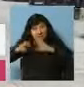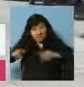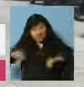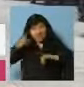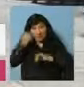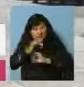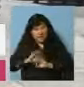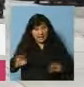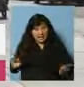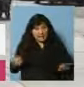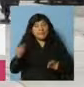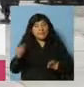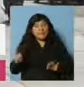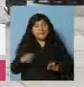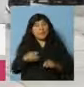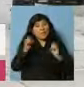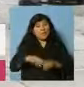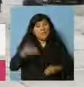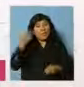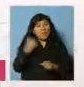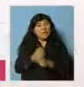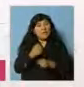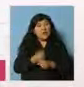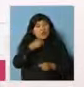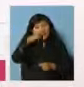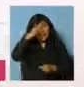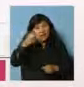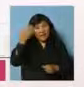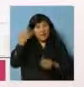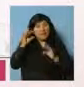iniciamos el trabajo acá en el mes de